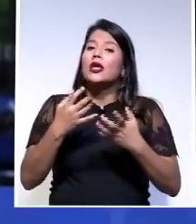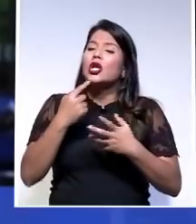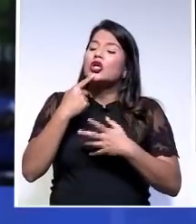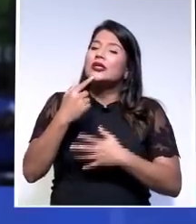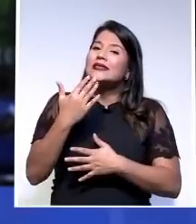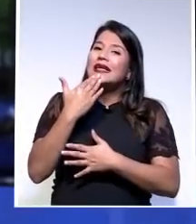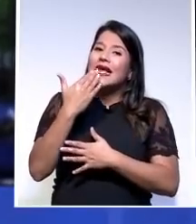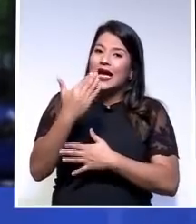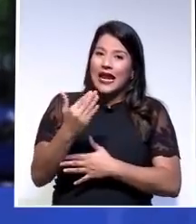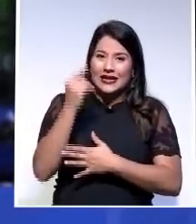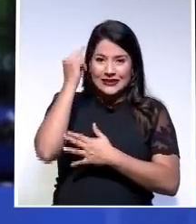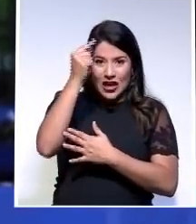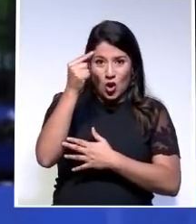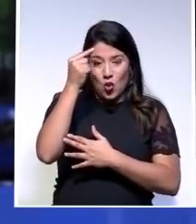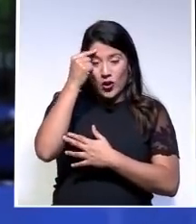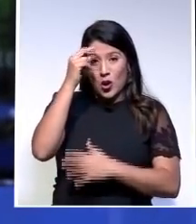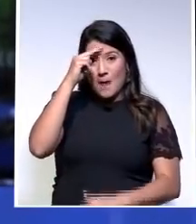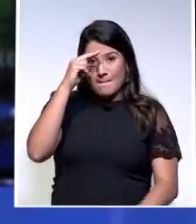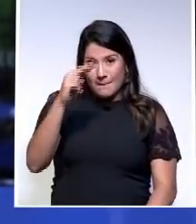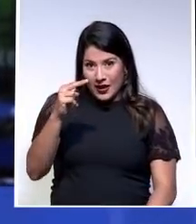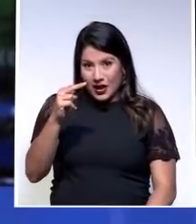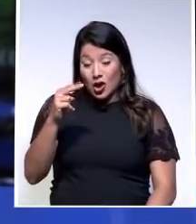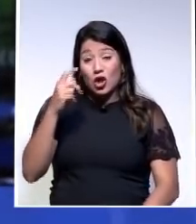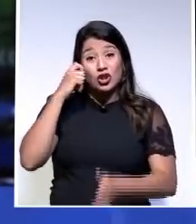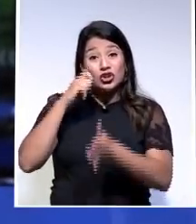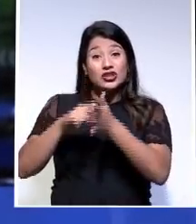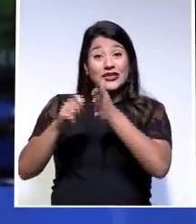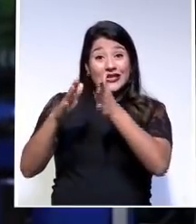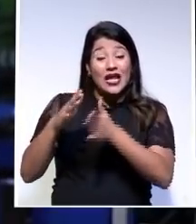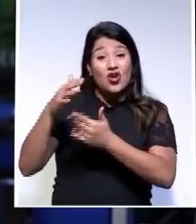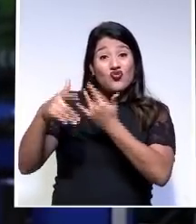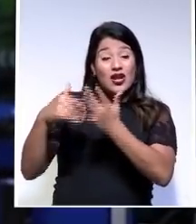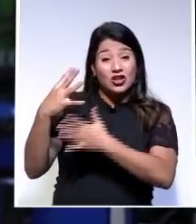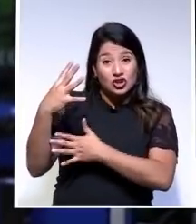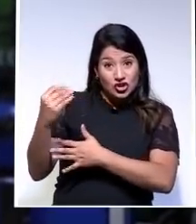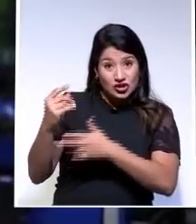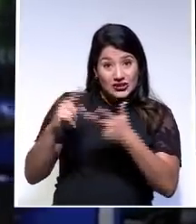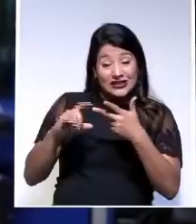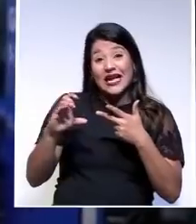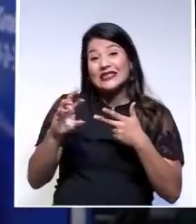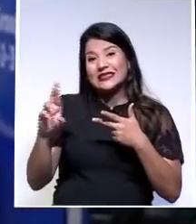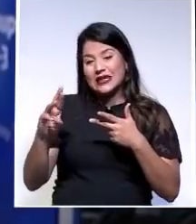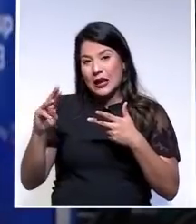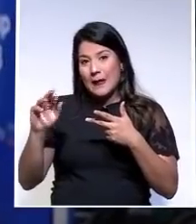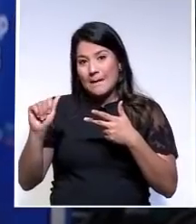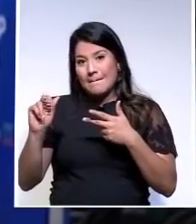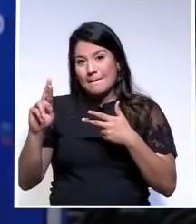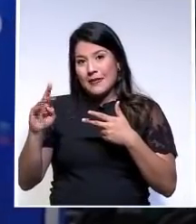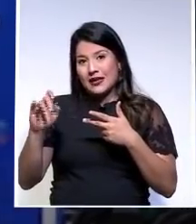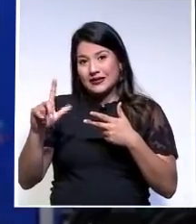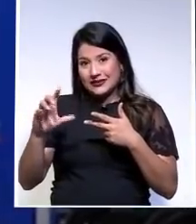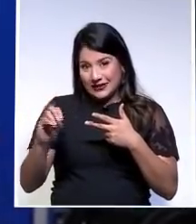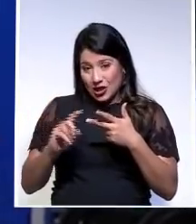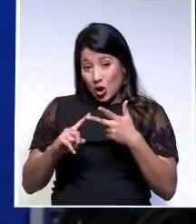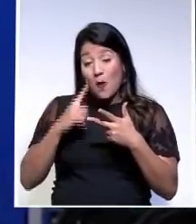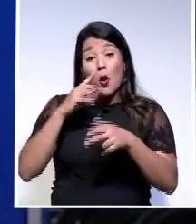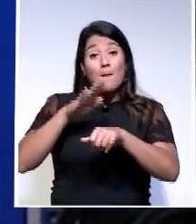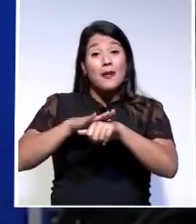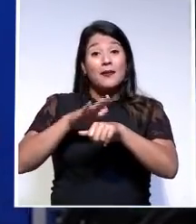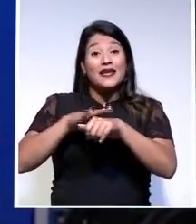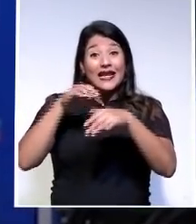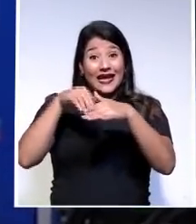agradecimiento al gobierno de México, a la Secretaría de Relaciones Exteriores y el canciller Marcelo Ebrard, de dejar entrar a México a